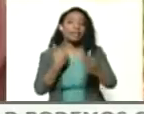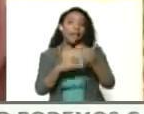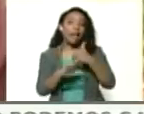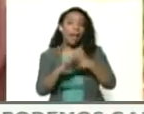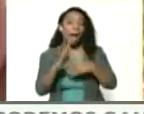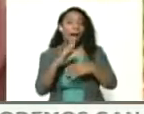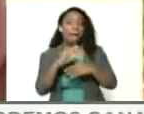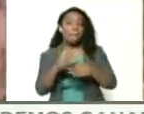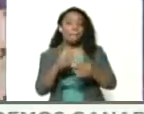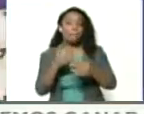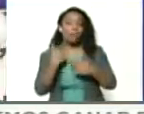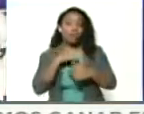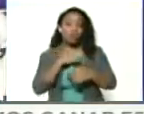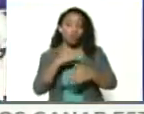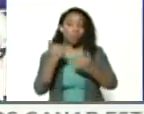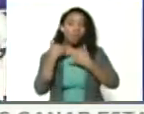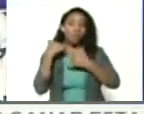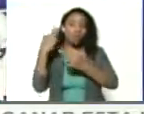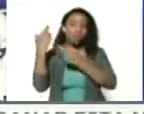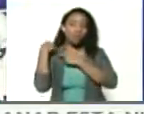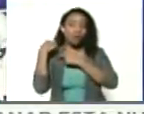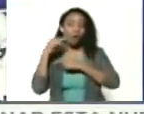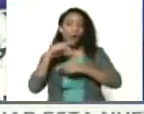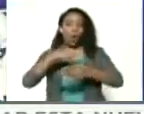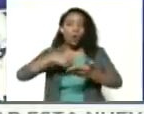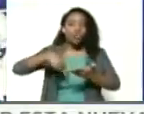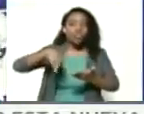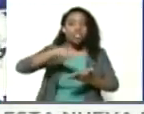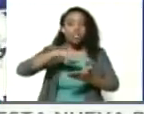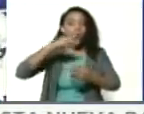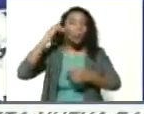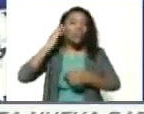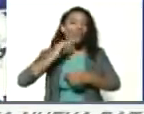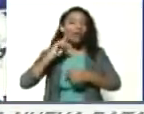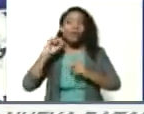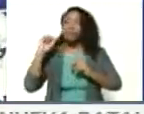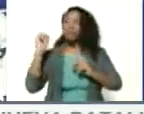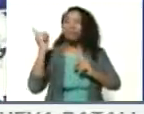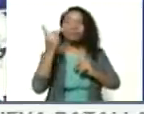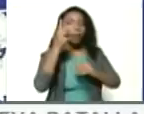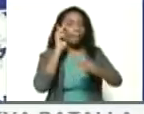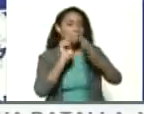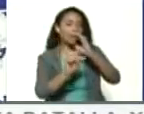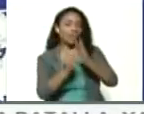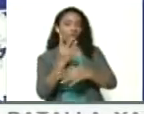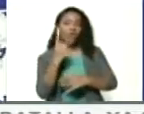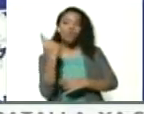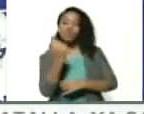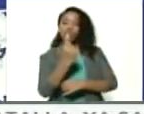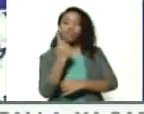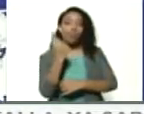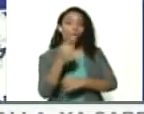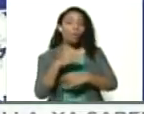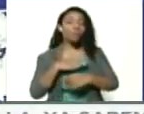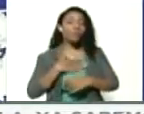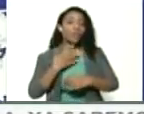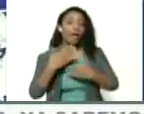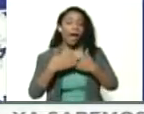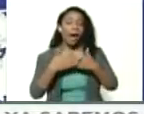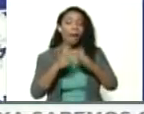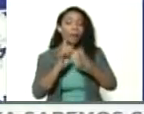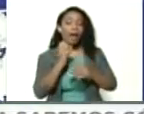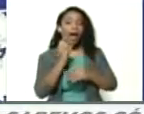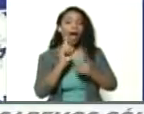bajo nuestra responsabilidad, pues los círculos bolivarianos tenían rodeado a Miraflores, que solo podía abrir y dejar salir unos